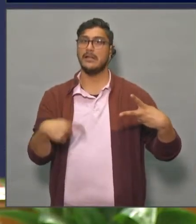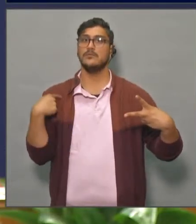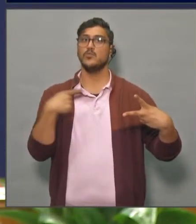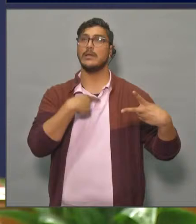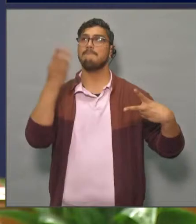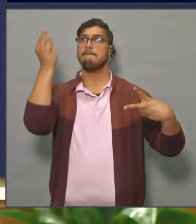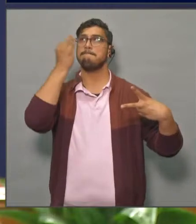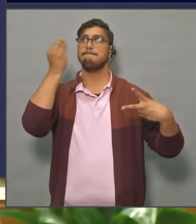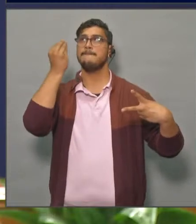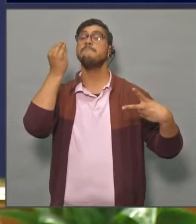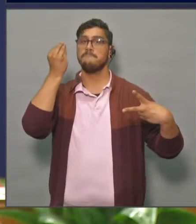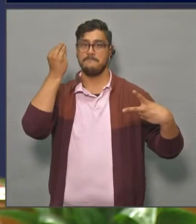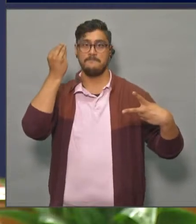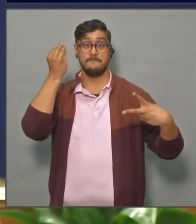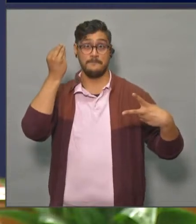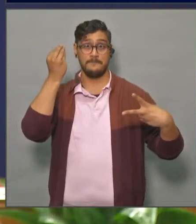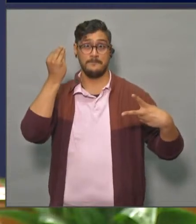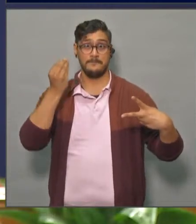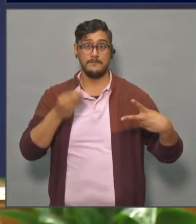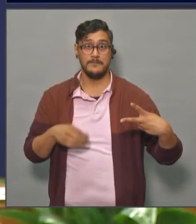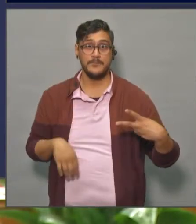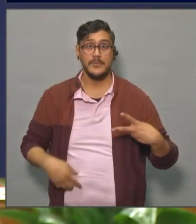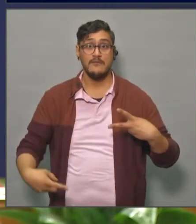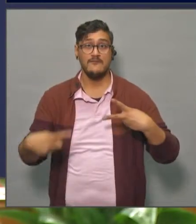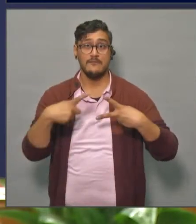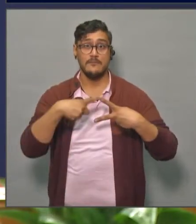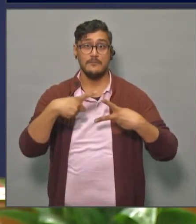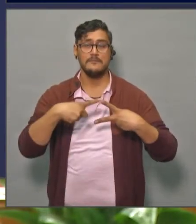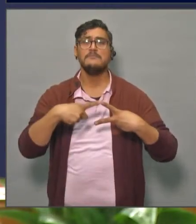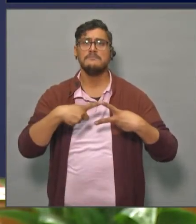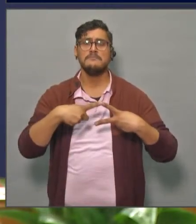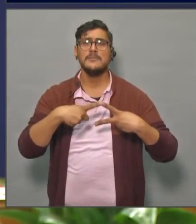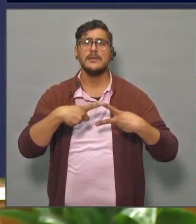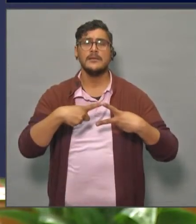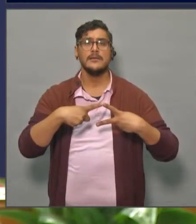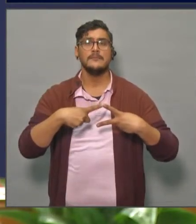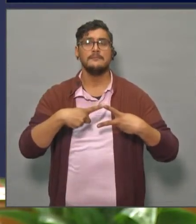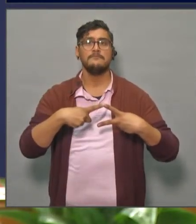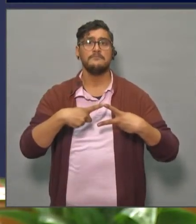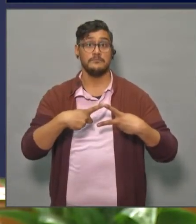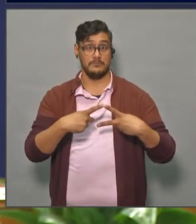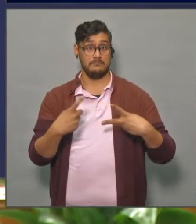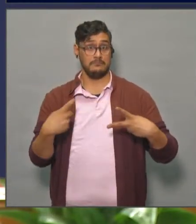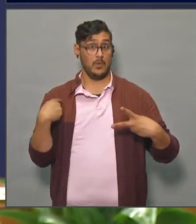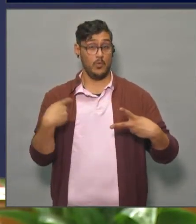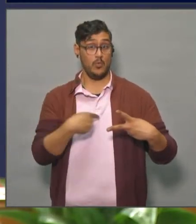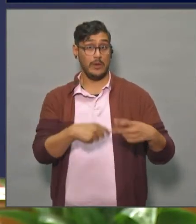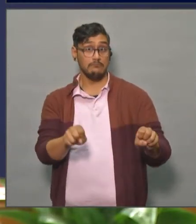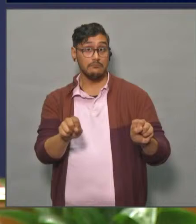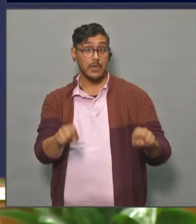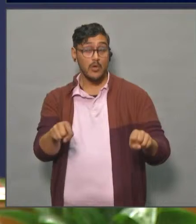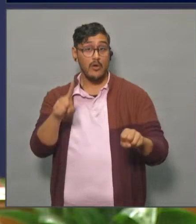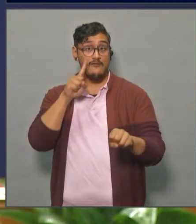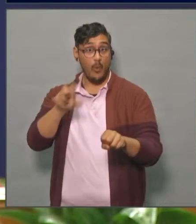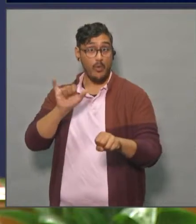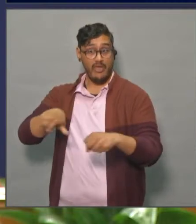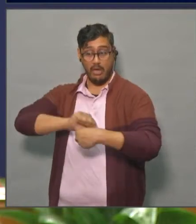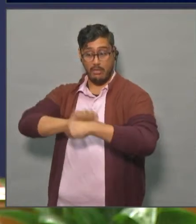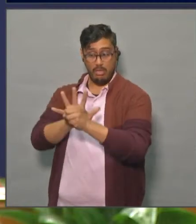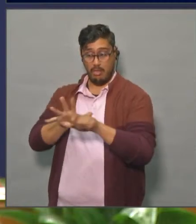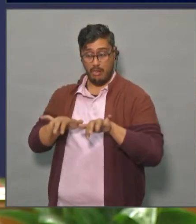movemos hacia la recuperación. Primero, ¿cuán capaces somos para frenar la propagación de